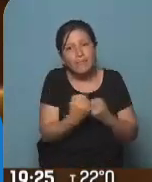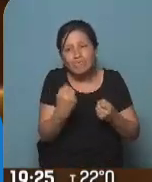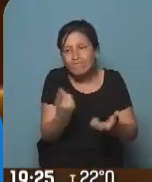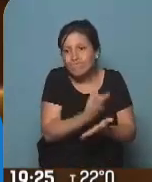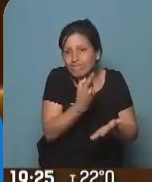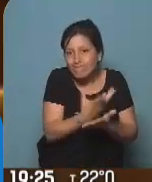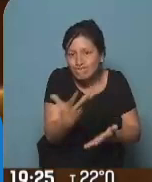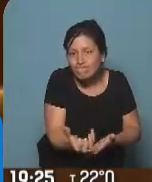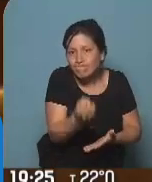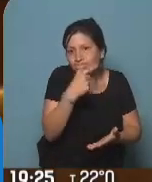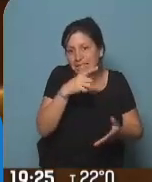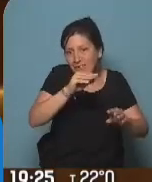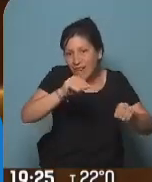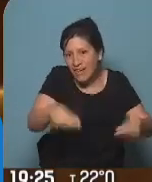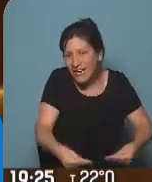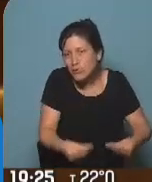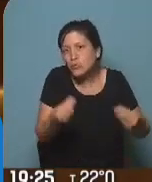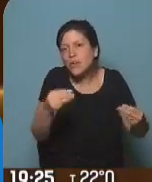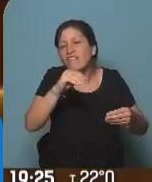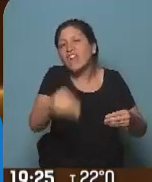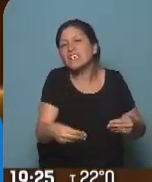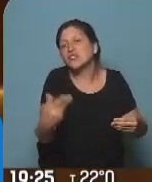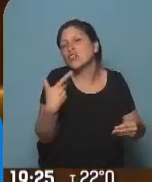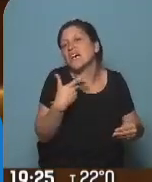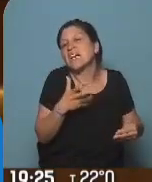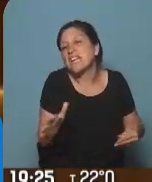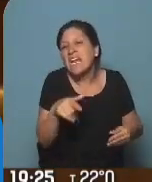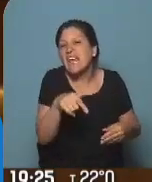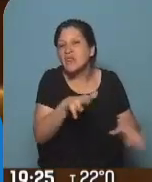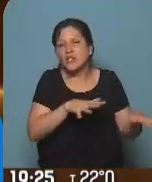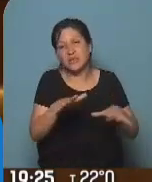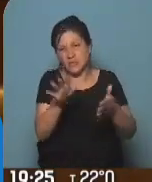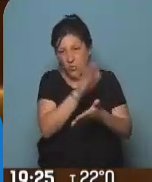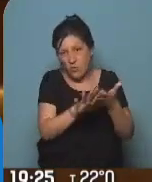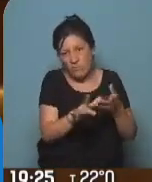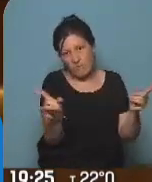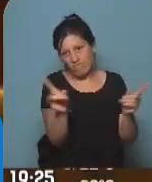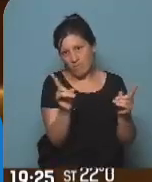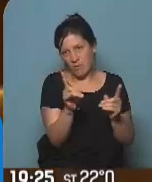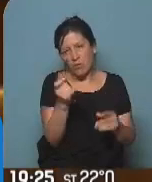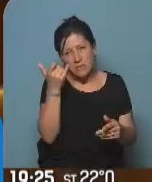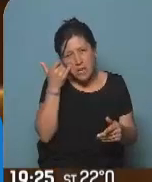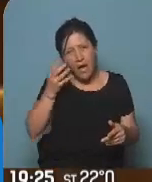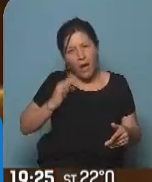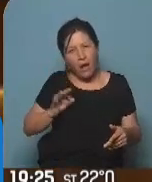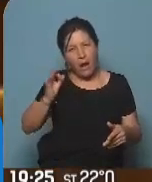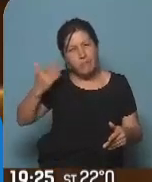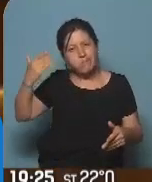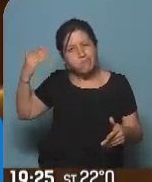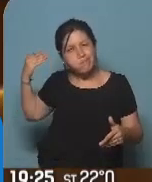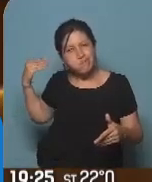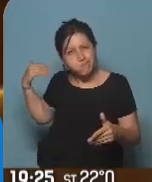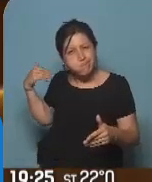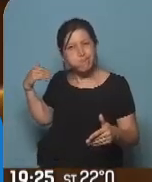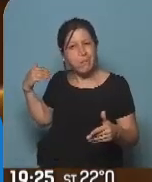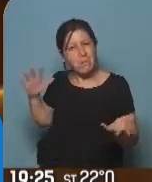Y digo fracaso colectivo porque no es una situación inédita. En realidad, si uno revisa la historia argentina en los últimos